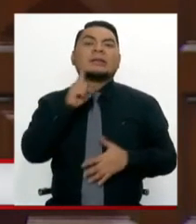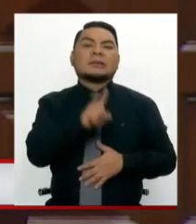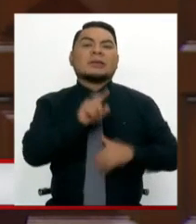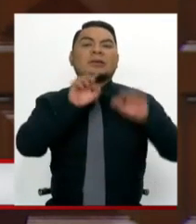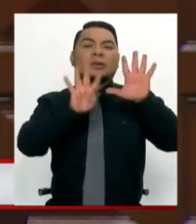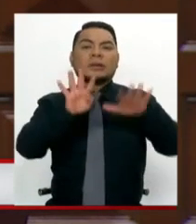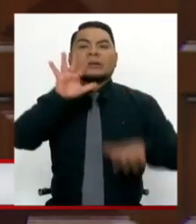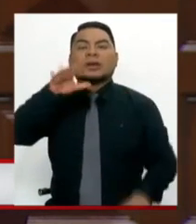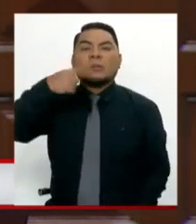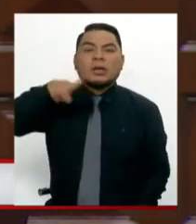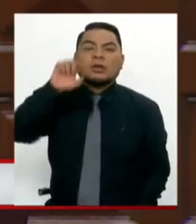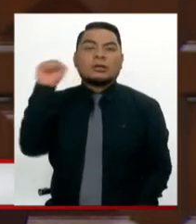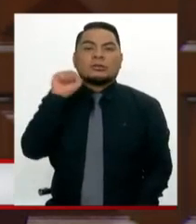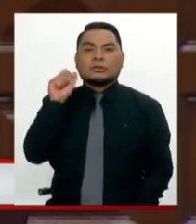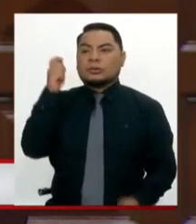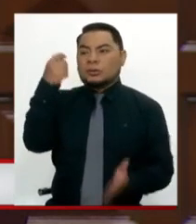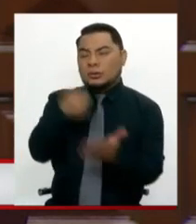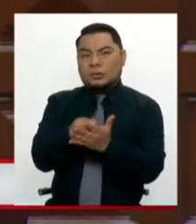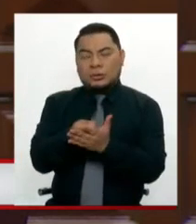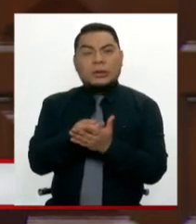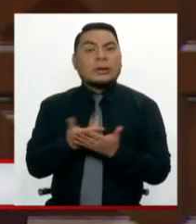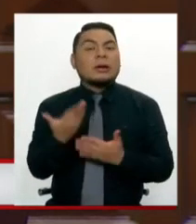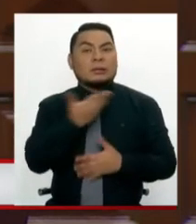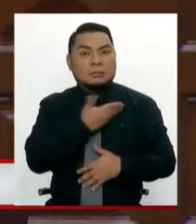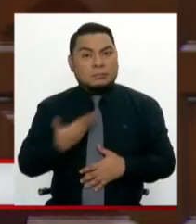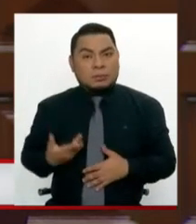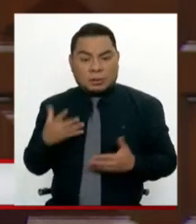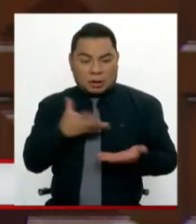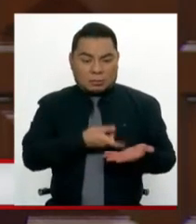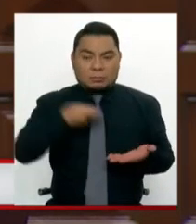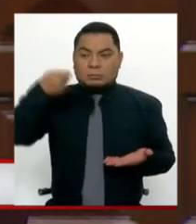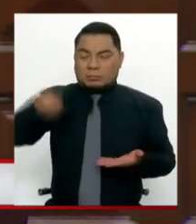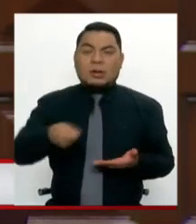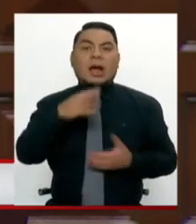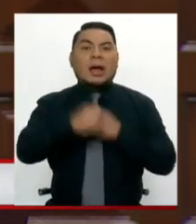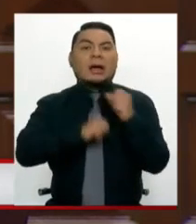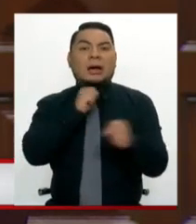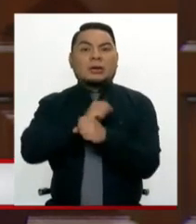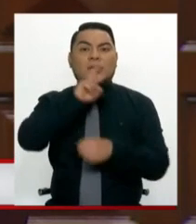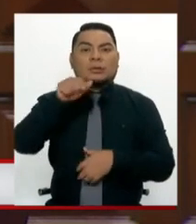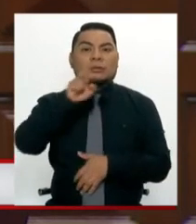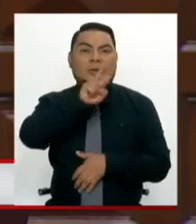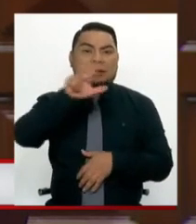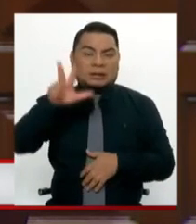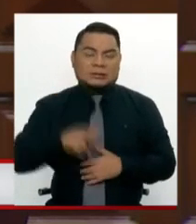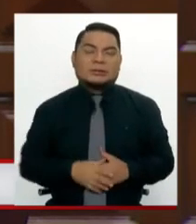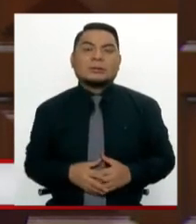195 millones de soles en el presupuesto público del año 2023.